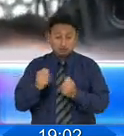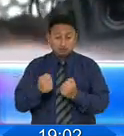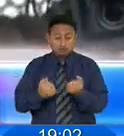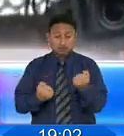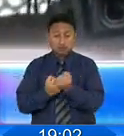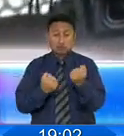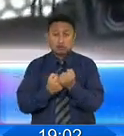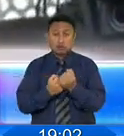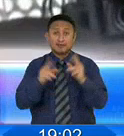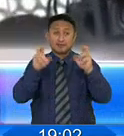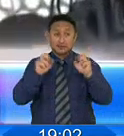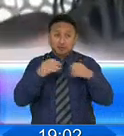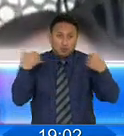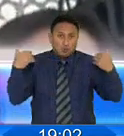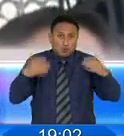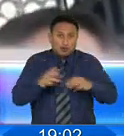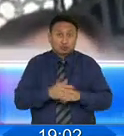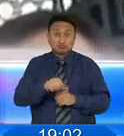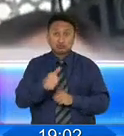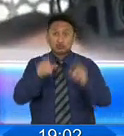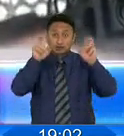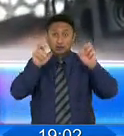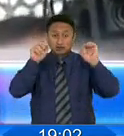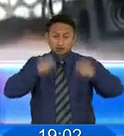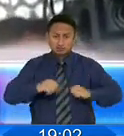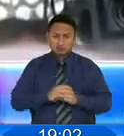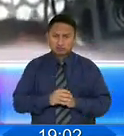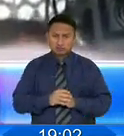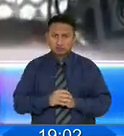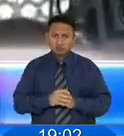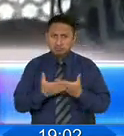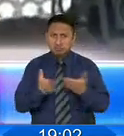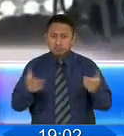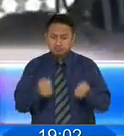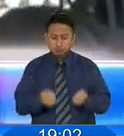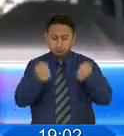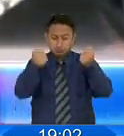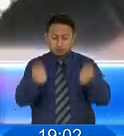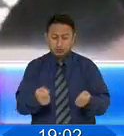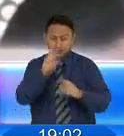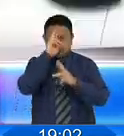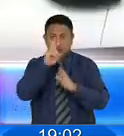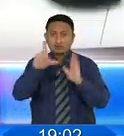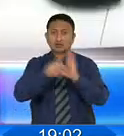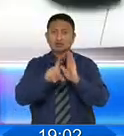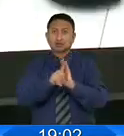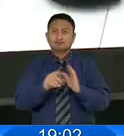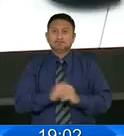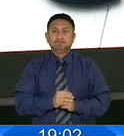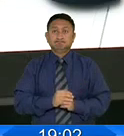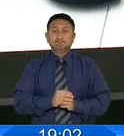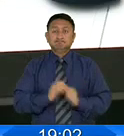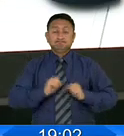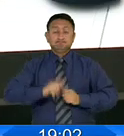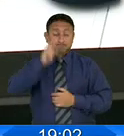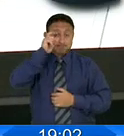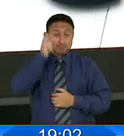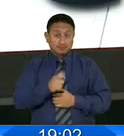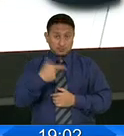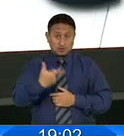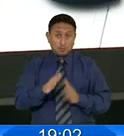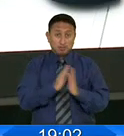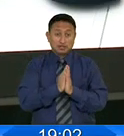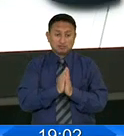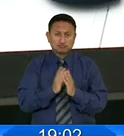este y cualquier otro caso, lo haremos con cumplimiento absoluto de la ley. La Fiscalía General del Estado para solicitar el acto